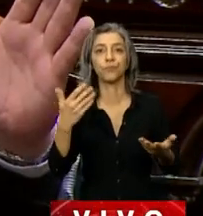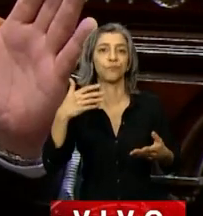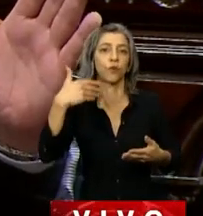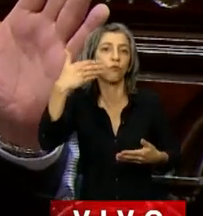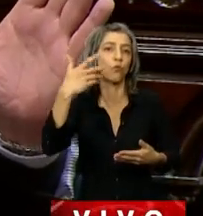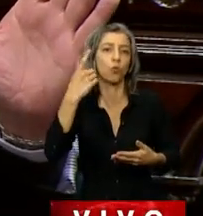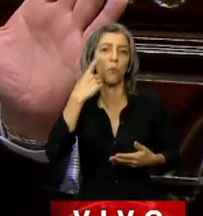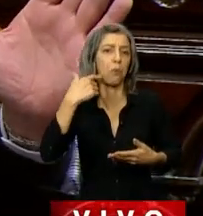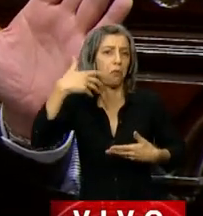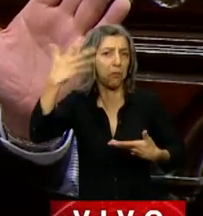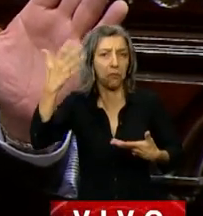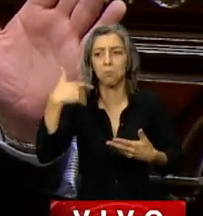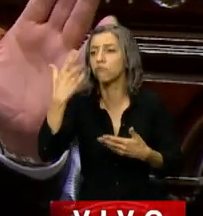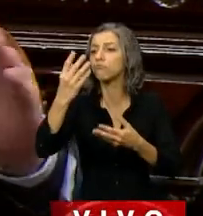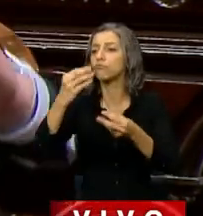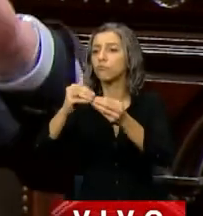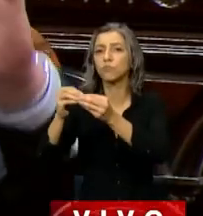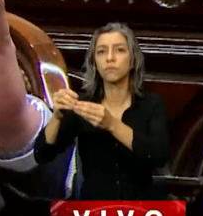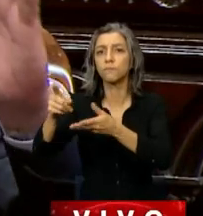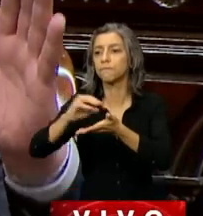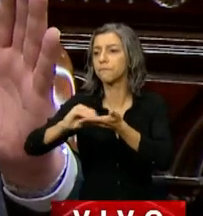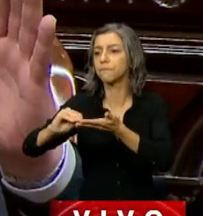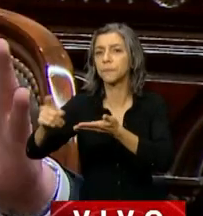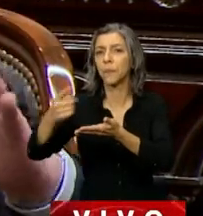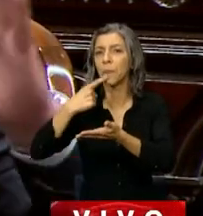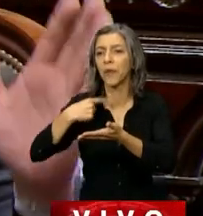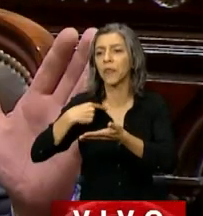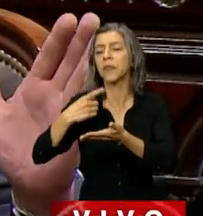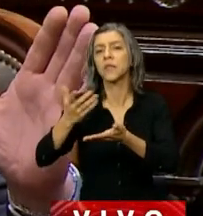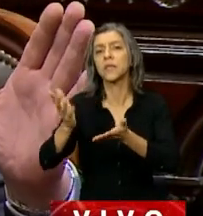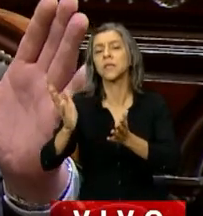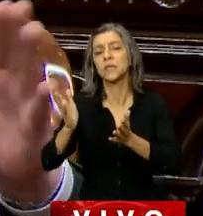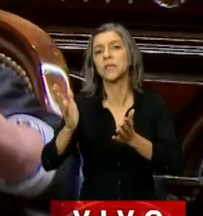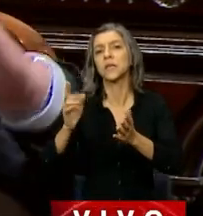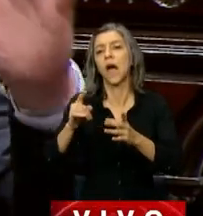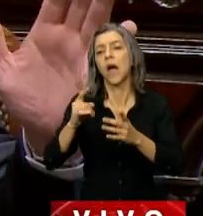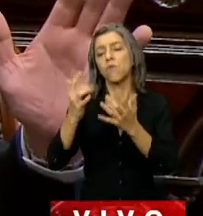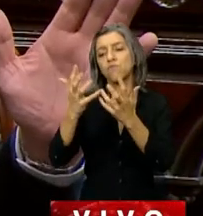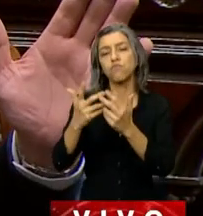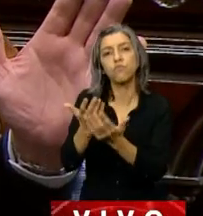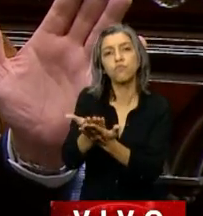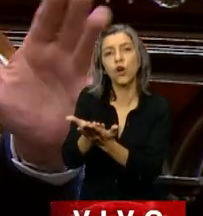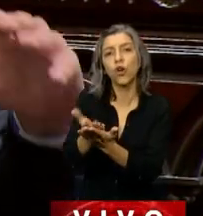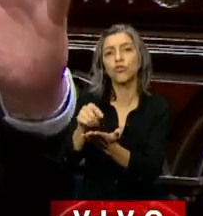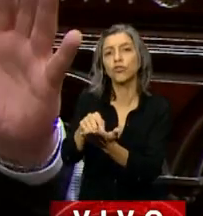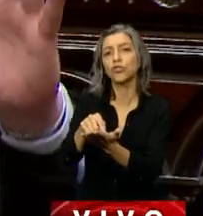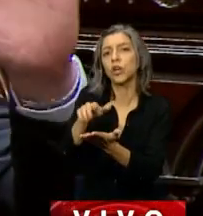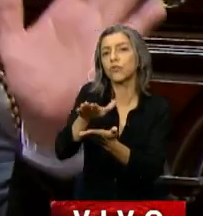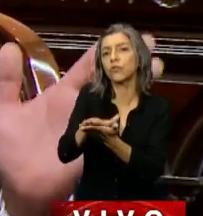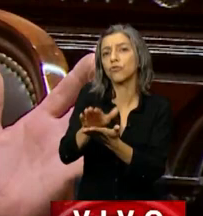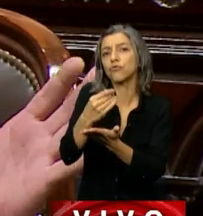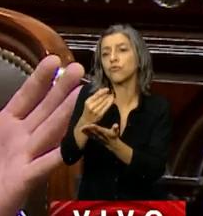cualquier colega en esta Cámara que porque no se trata X proyecto vinculado a